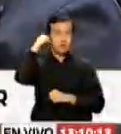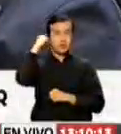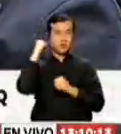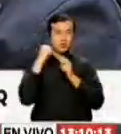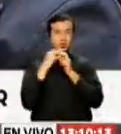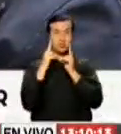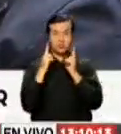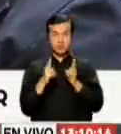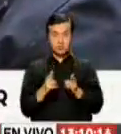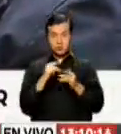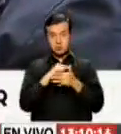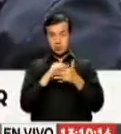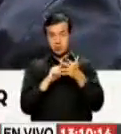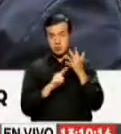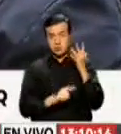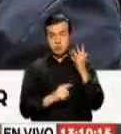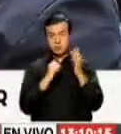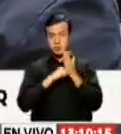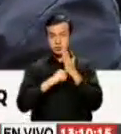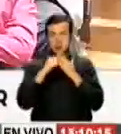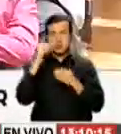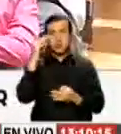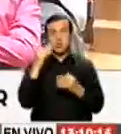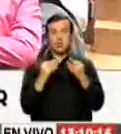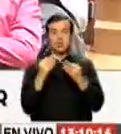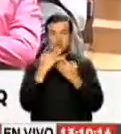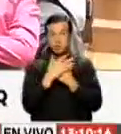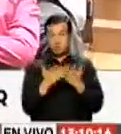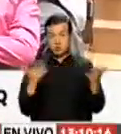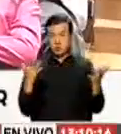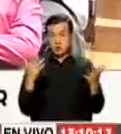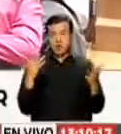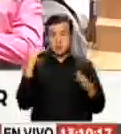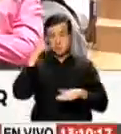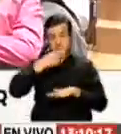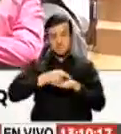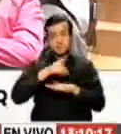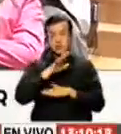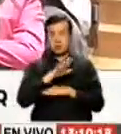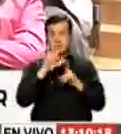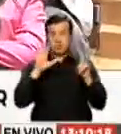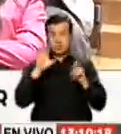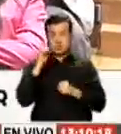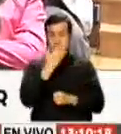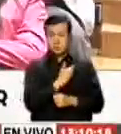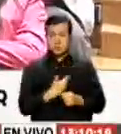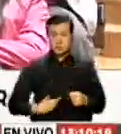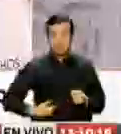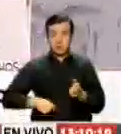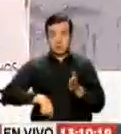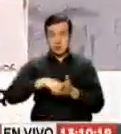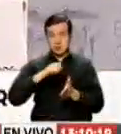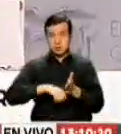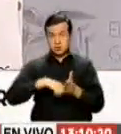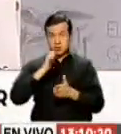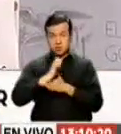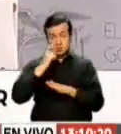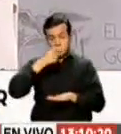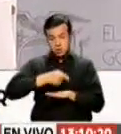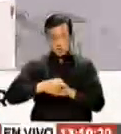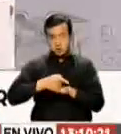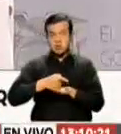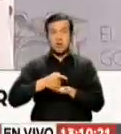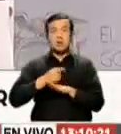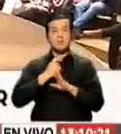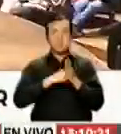Humanos, que asume varias de las funciones del Ministerio de Justicia, según el decreto 560 firmado por el presidente de la República. Ernesto Pazmiño,